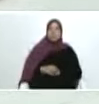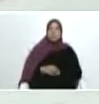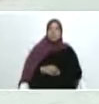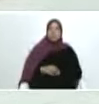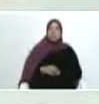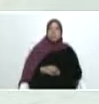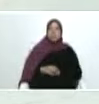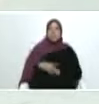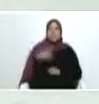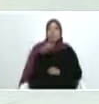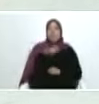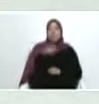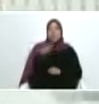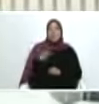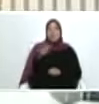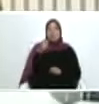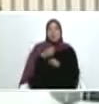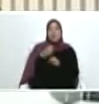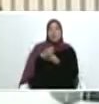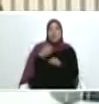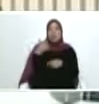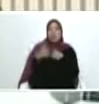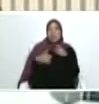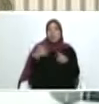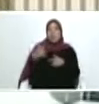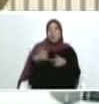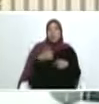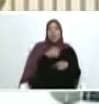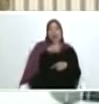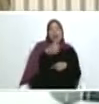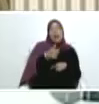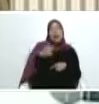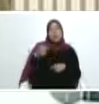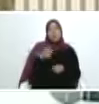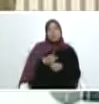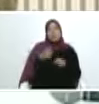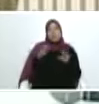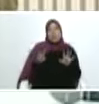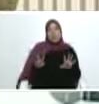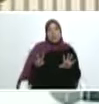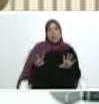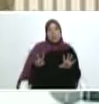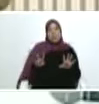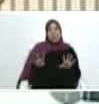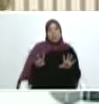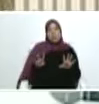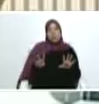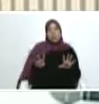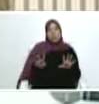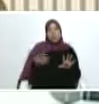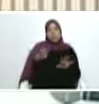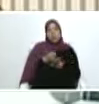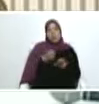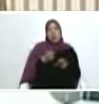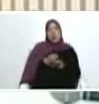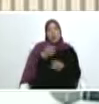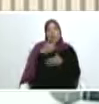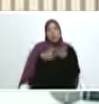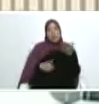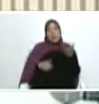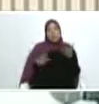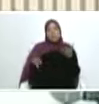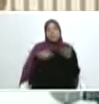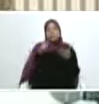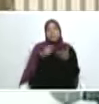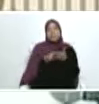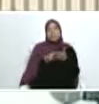construir la agenda concreta de acción de cada una de las 7T. La agenda concreta de acción